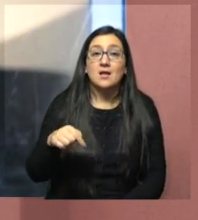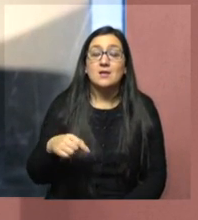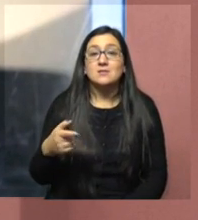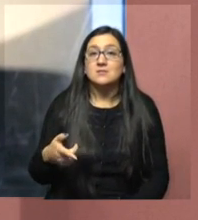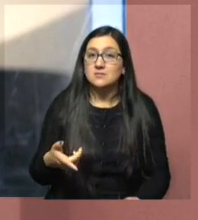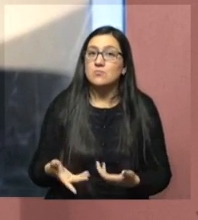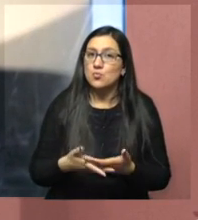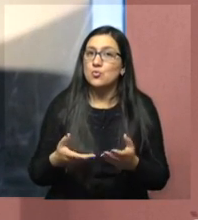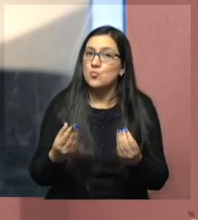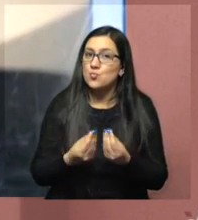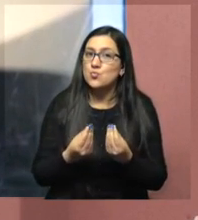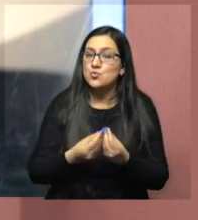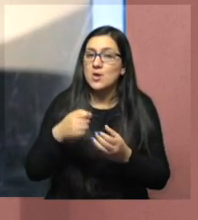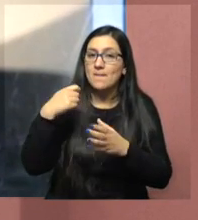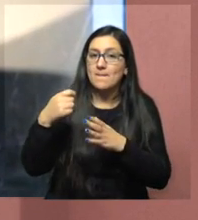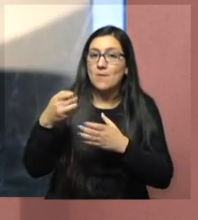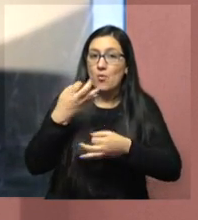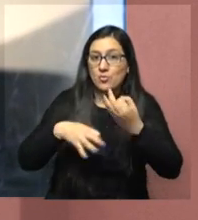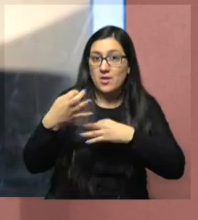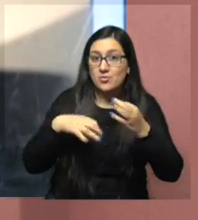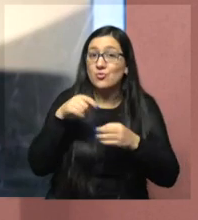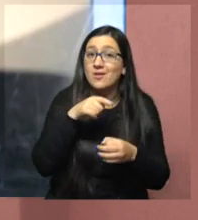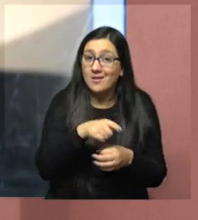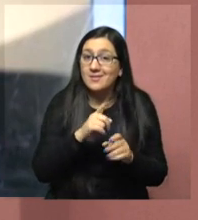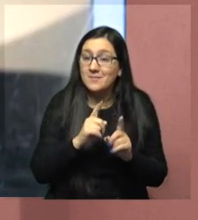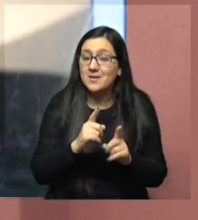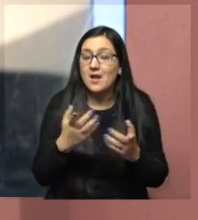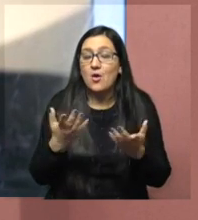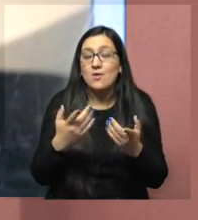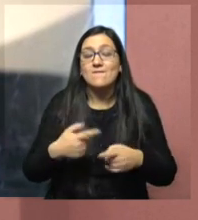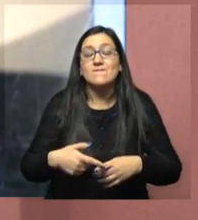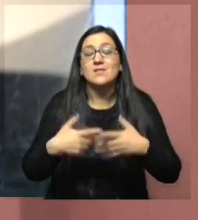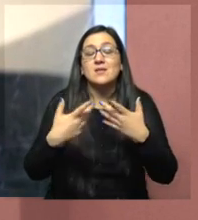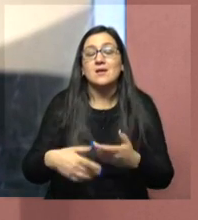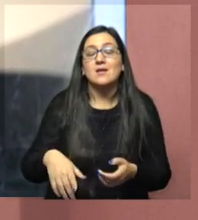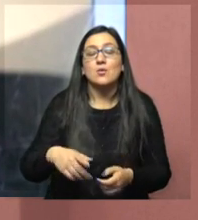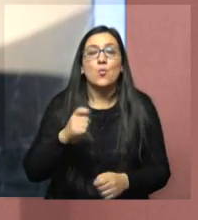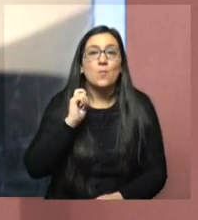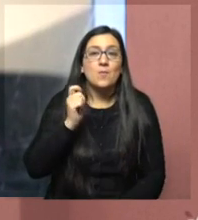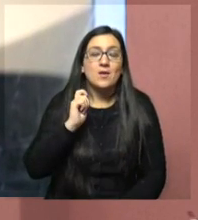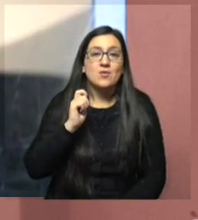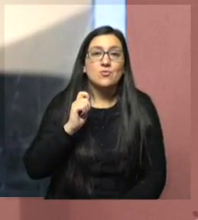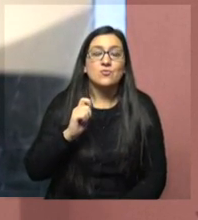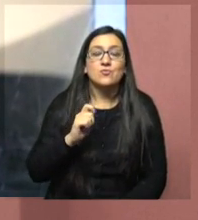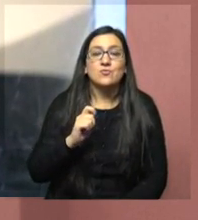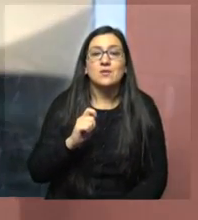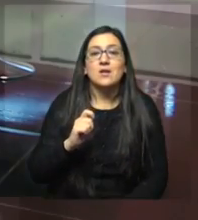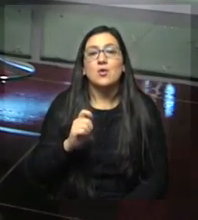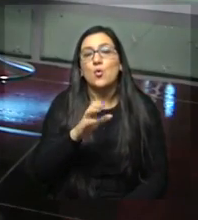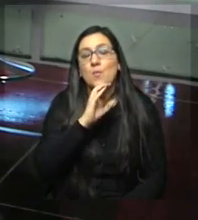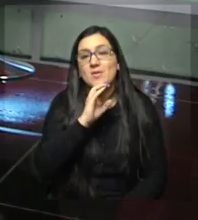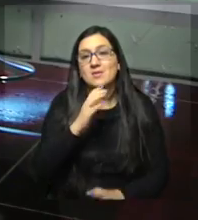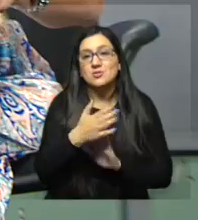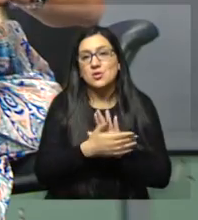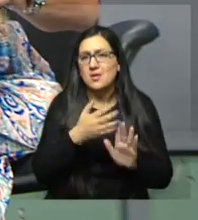mucho éxito varias de sus obras y en esta oportunidad viene a celebrar el aniversario entonces de la Comedia Nacional. La fui a ver ayer. ¿Y? La fui a ver ayer. ¡Cuente!